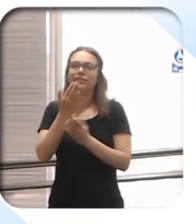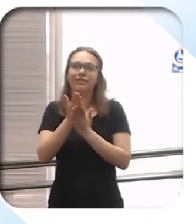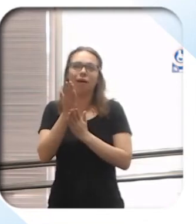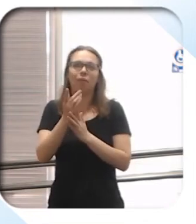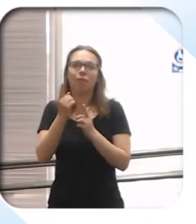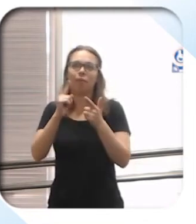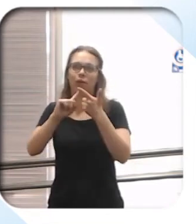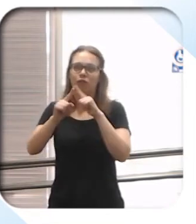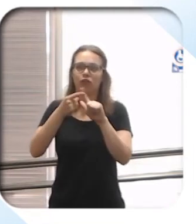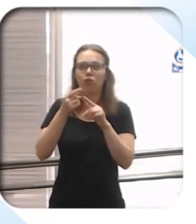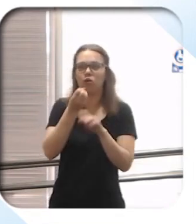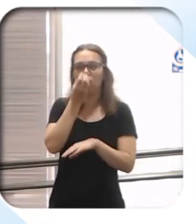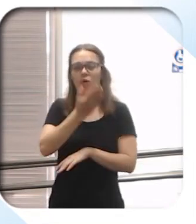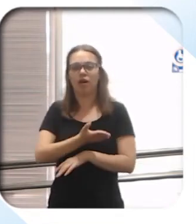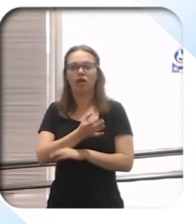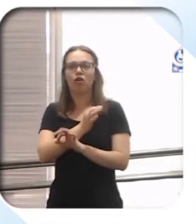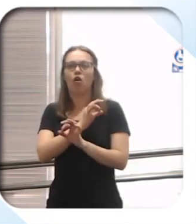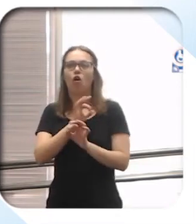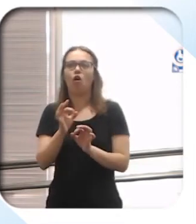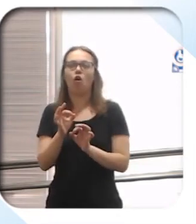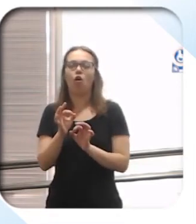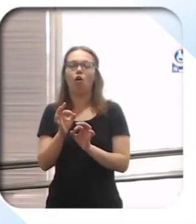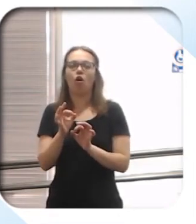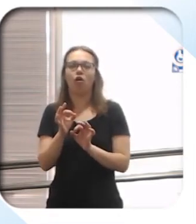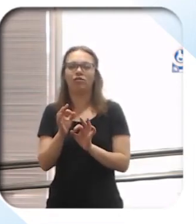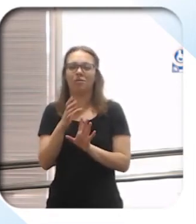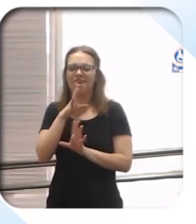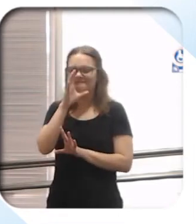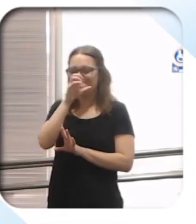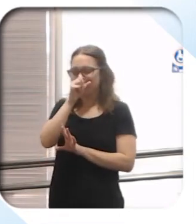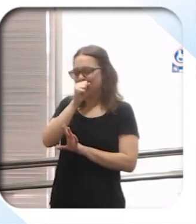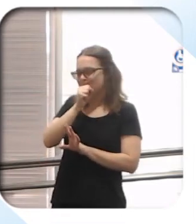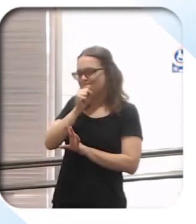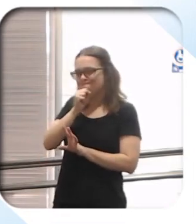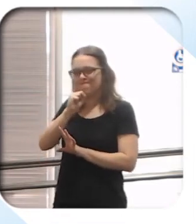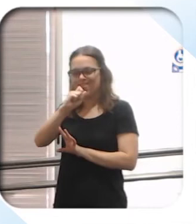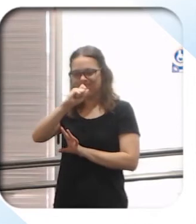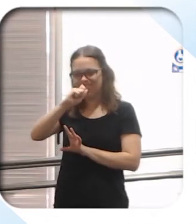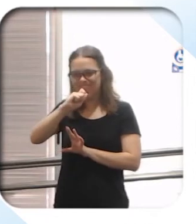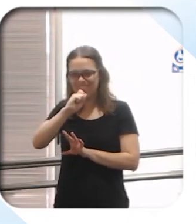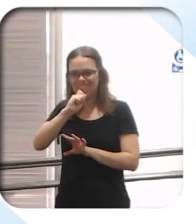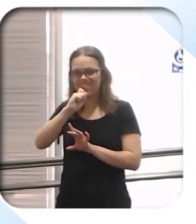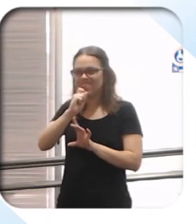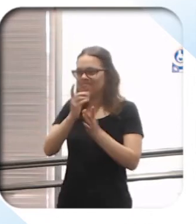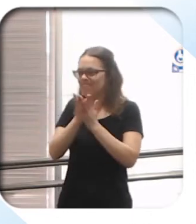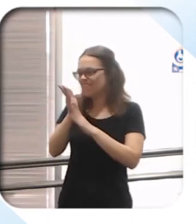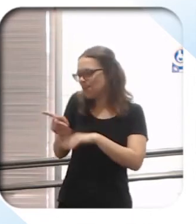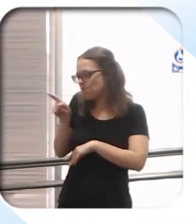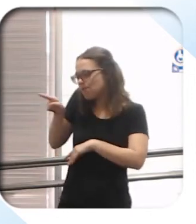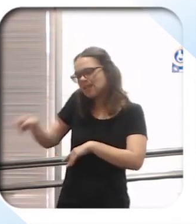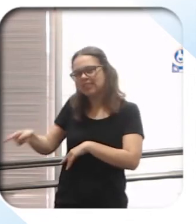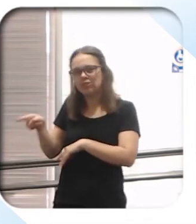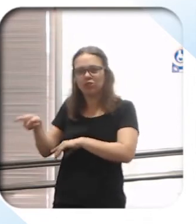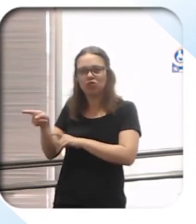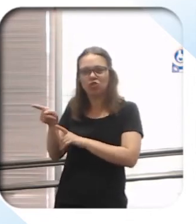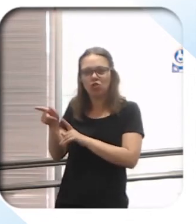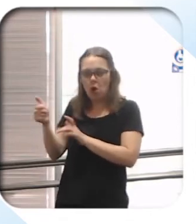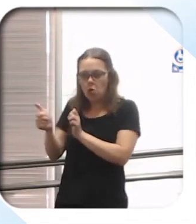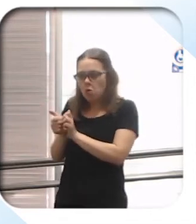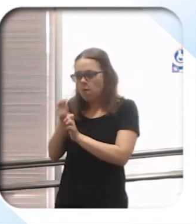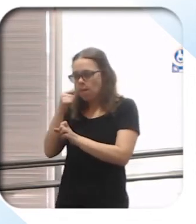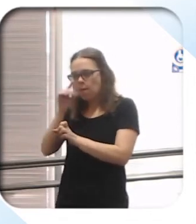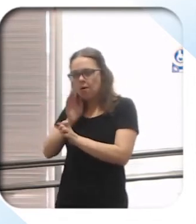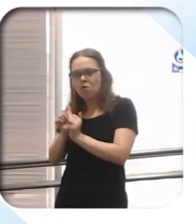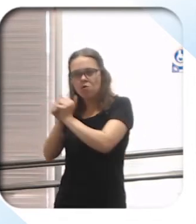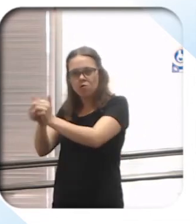muchas veces hay una bronca por todo el tiempo que se les robó, hay un